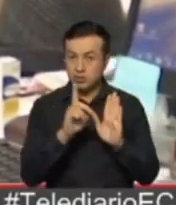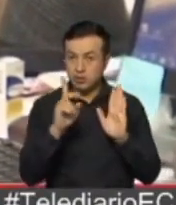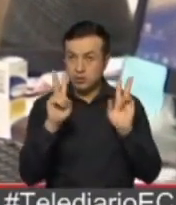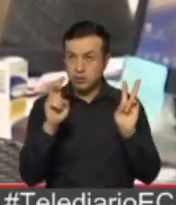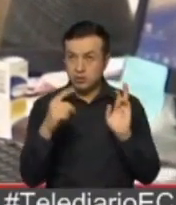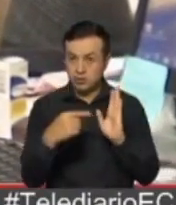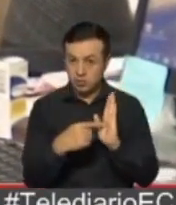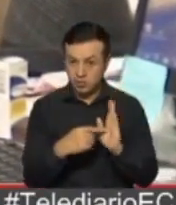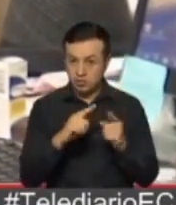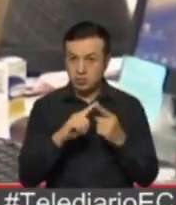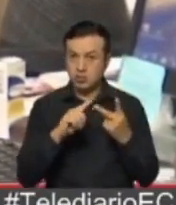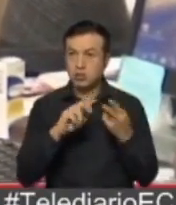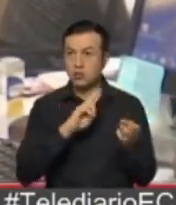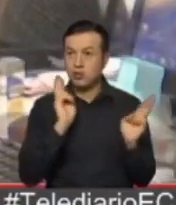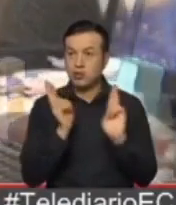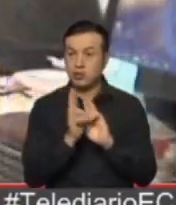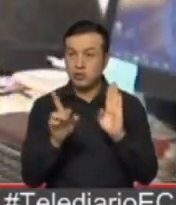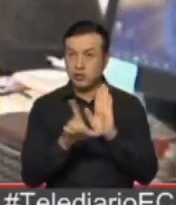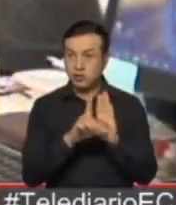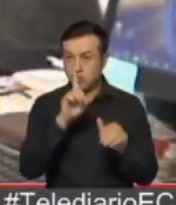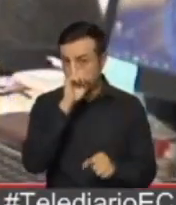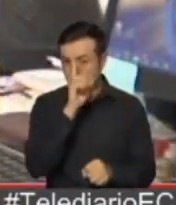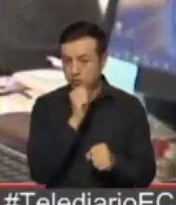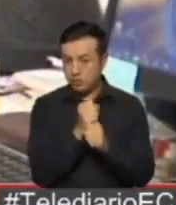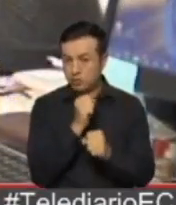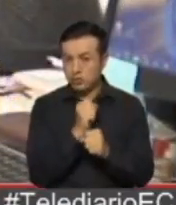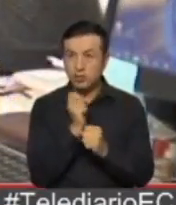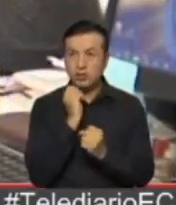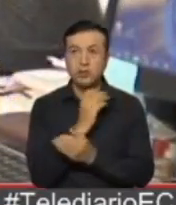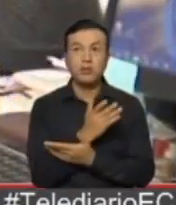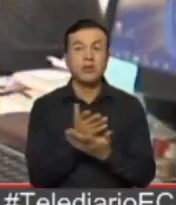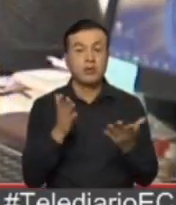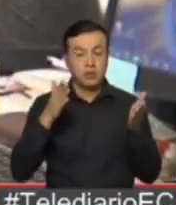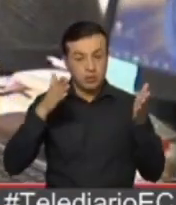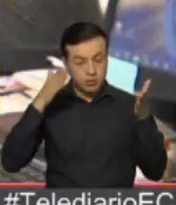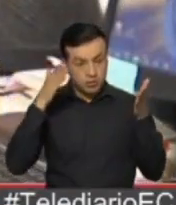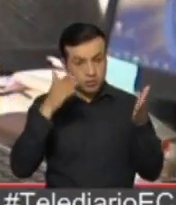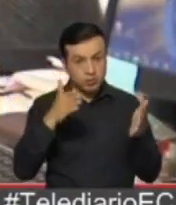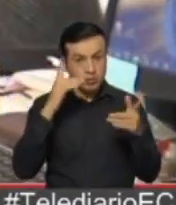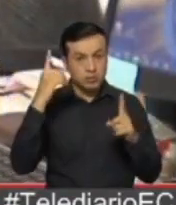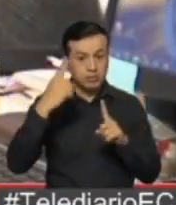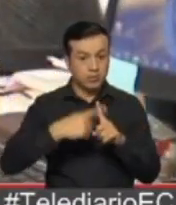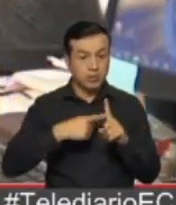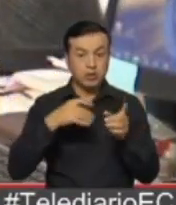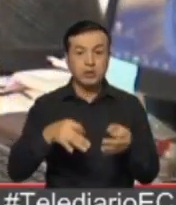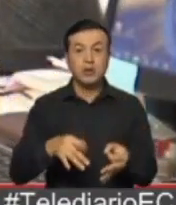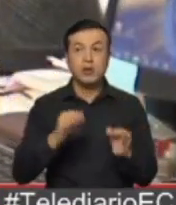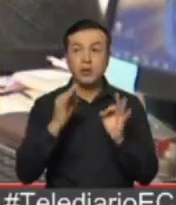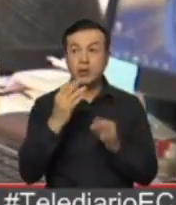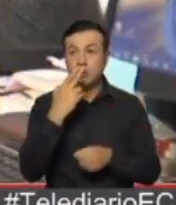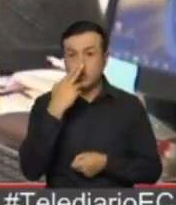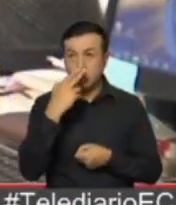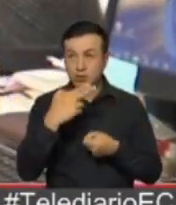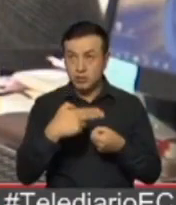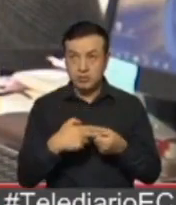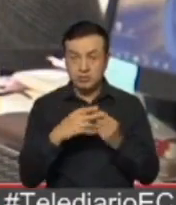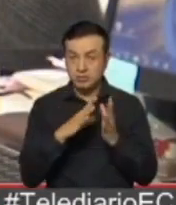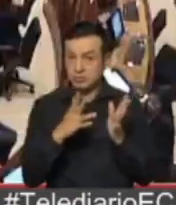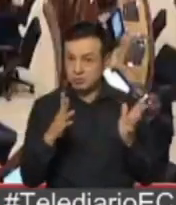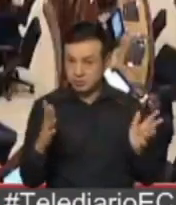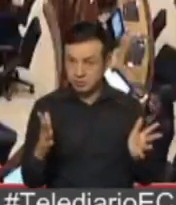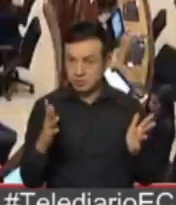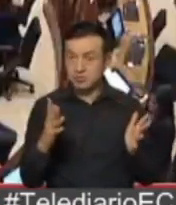las reformas laborales se habló que tenía que focalizarse hasta el mes de febrero los combustibles no se ha